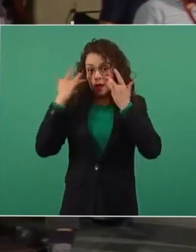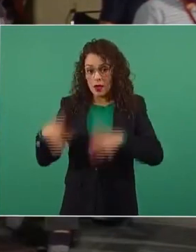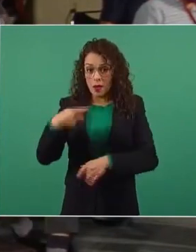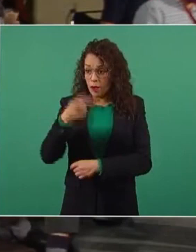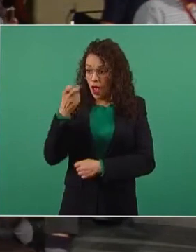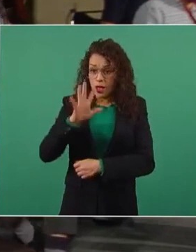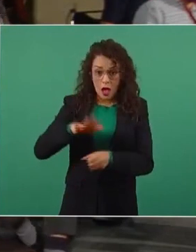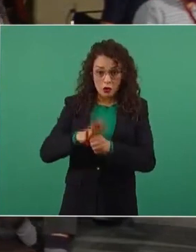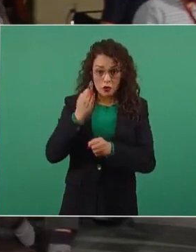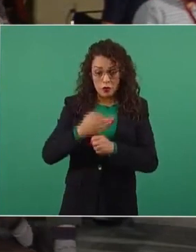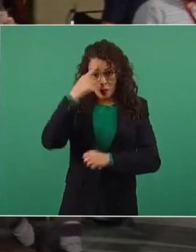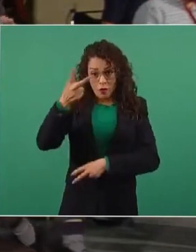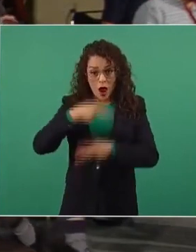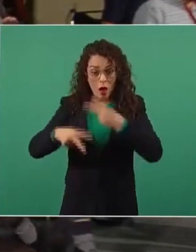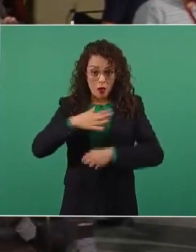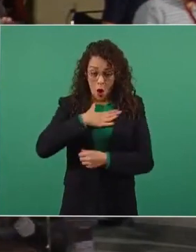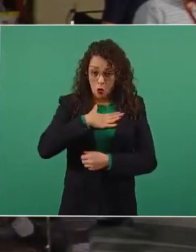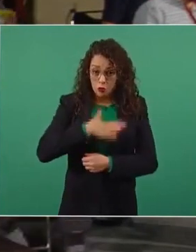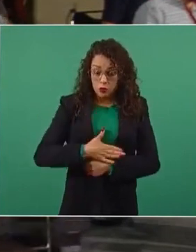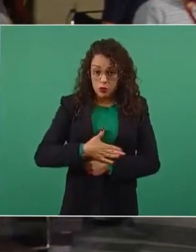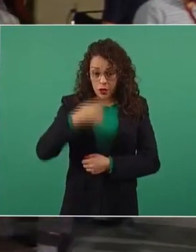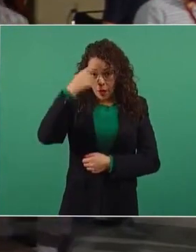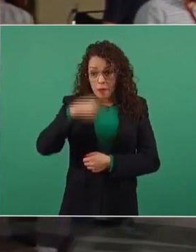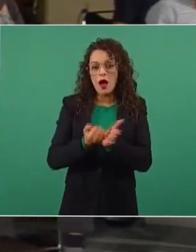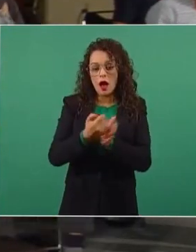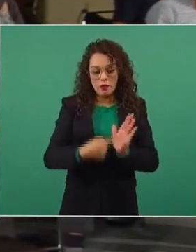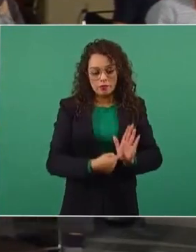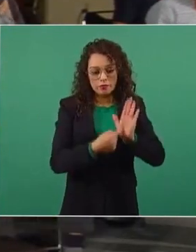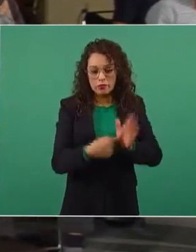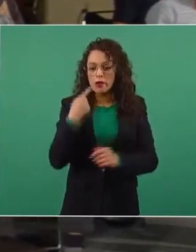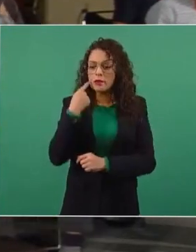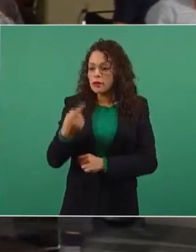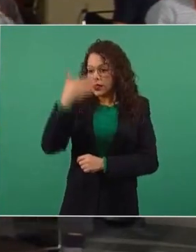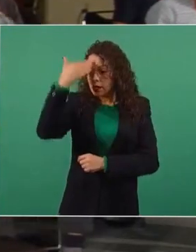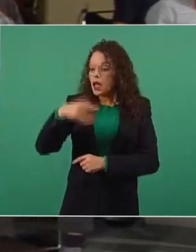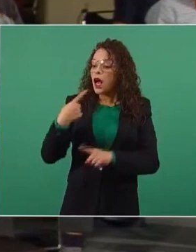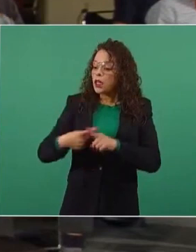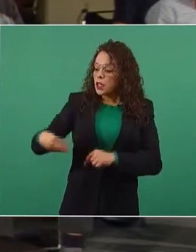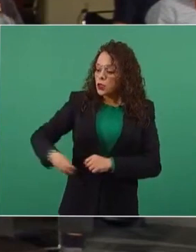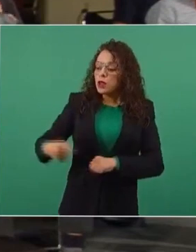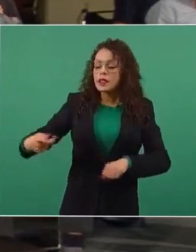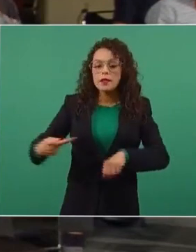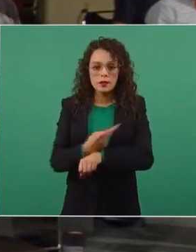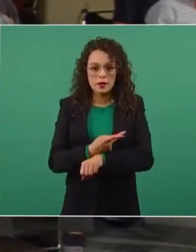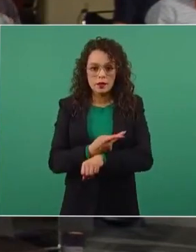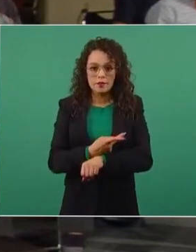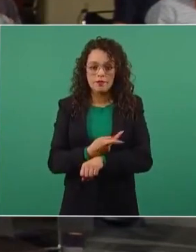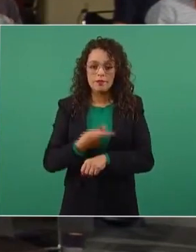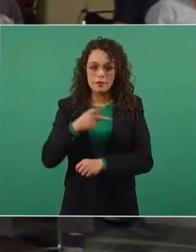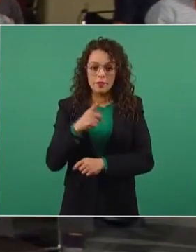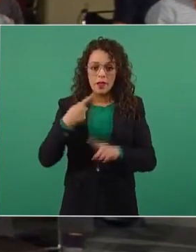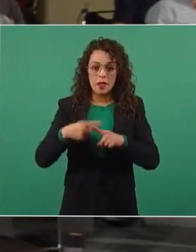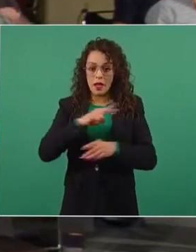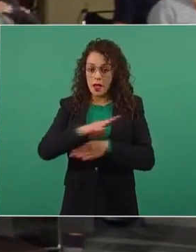la justicia que las familias de las víctimas requieren, sabemos que el funcionario que puso la firma final pues no es el